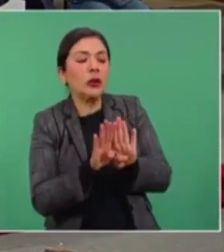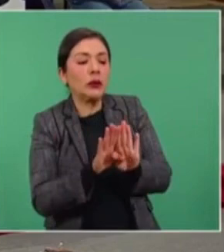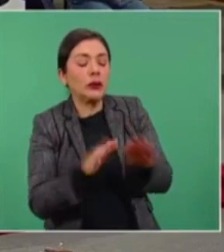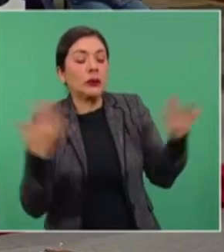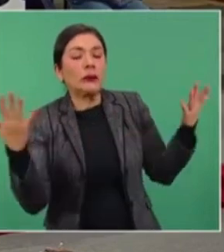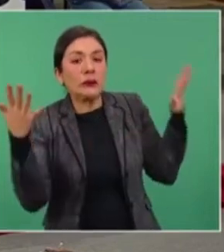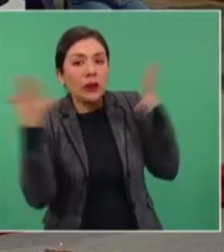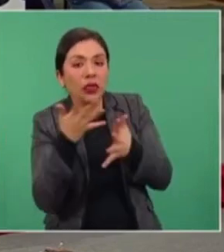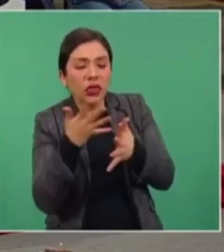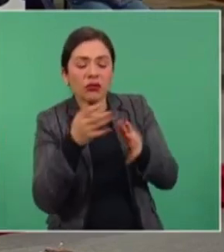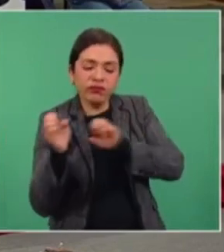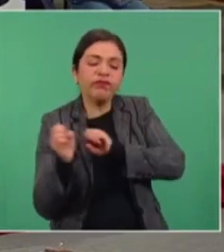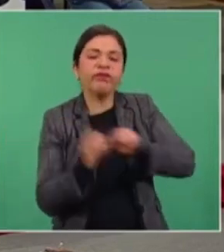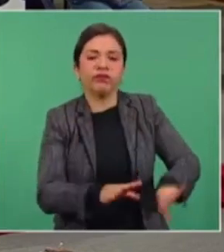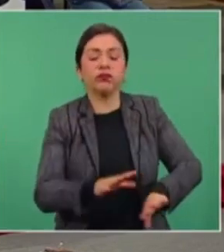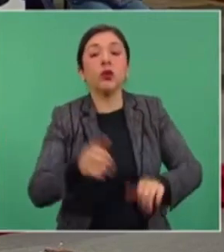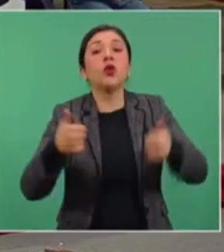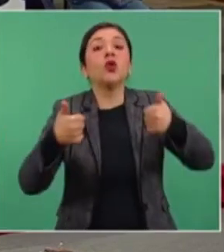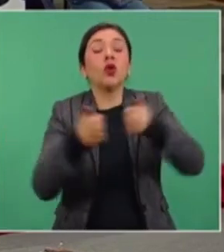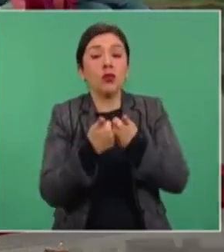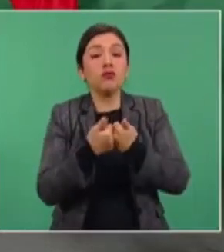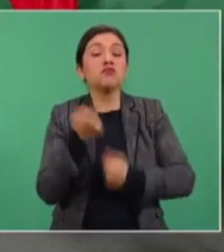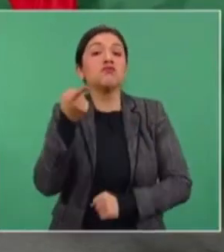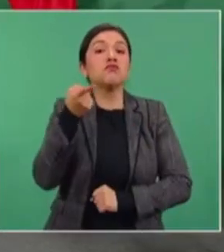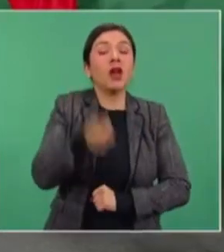consigna, la